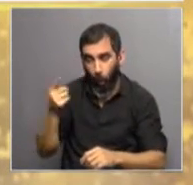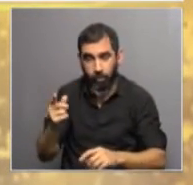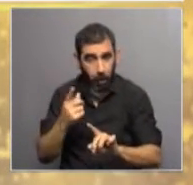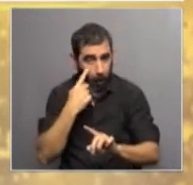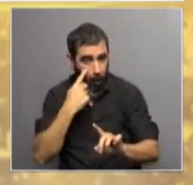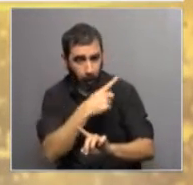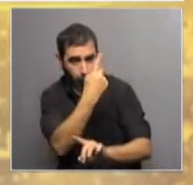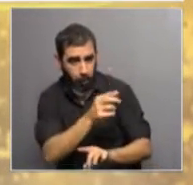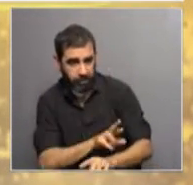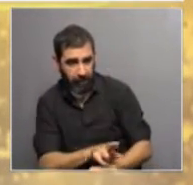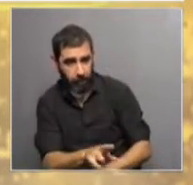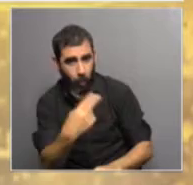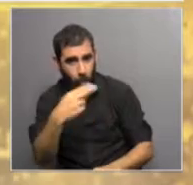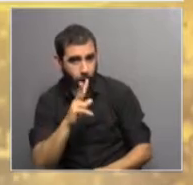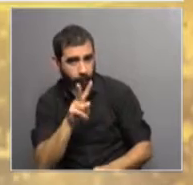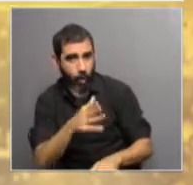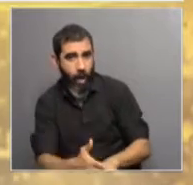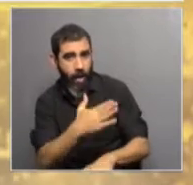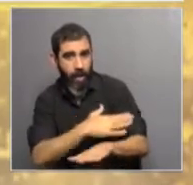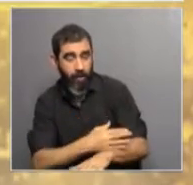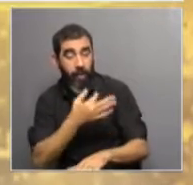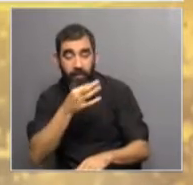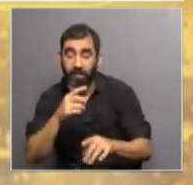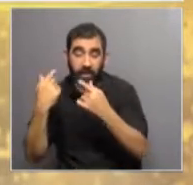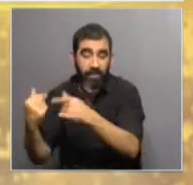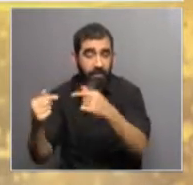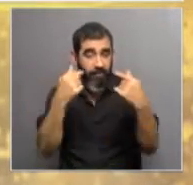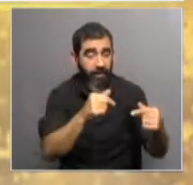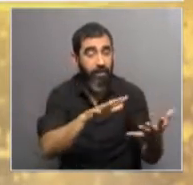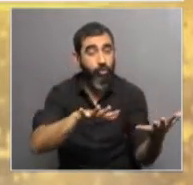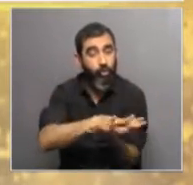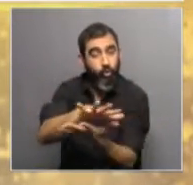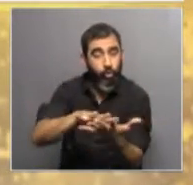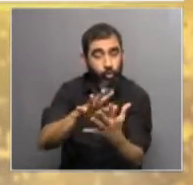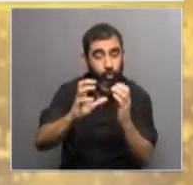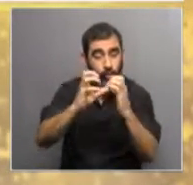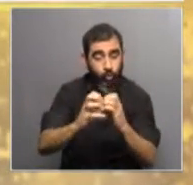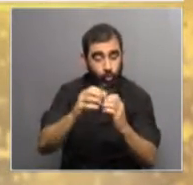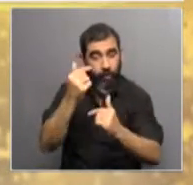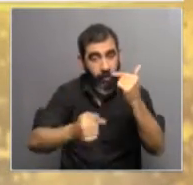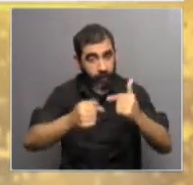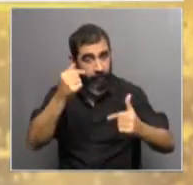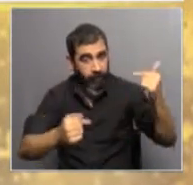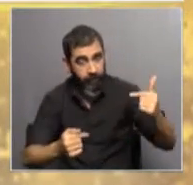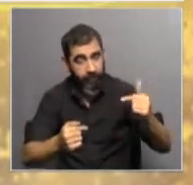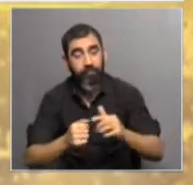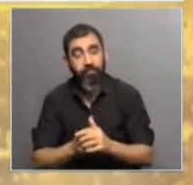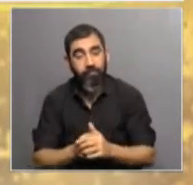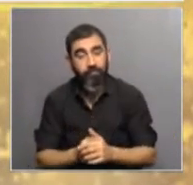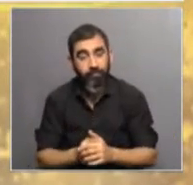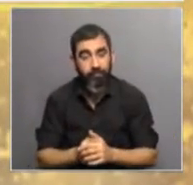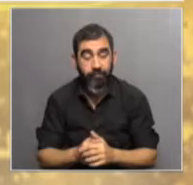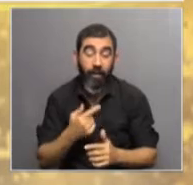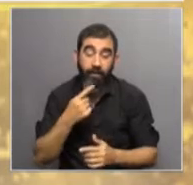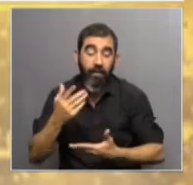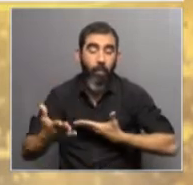con un ratón que nunca había visto, y decían que se prendían diferentes zonas, justamente diferentes neuronas. Entonces él hacía alusión a la